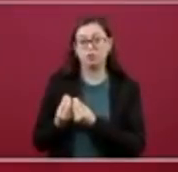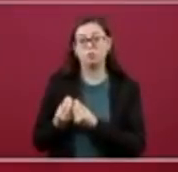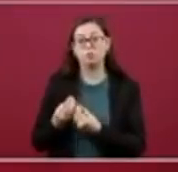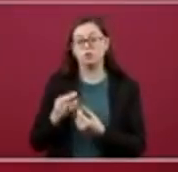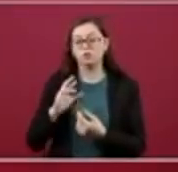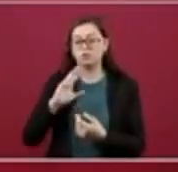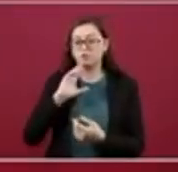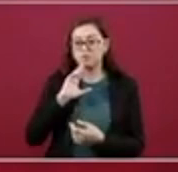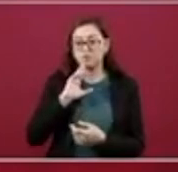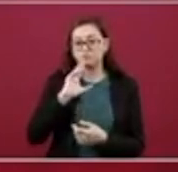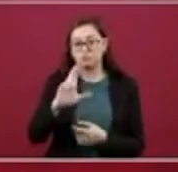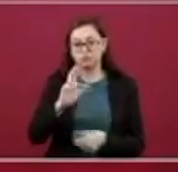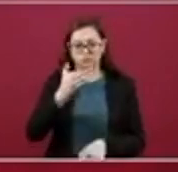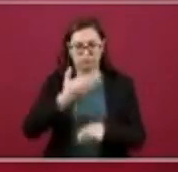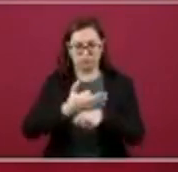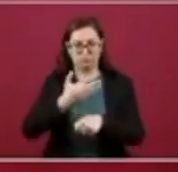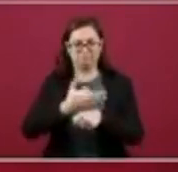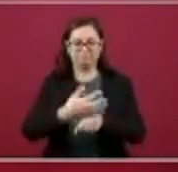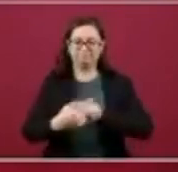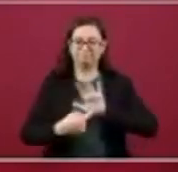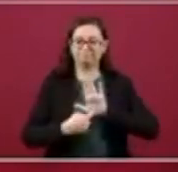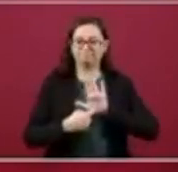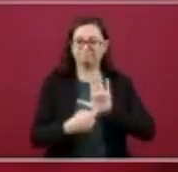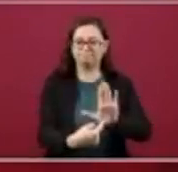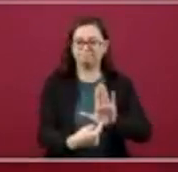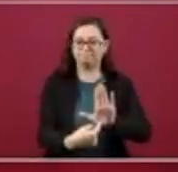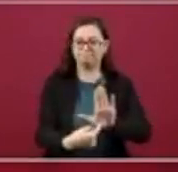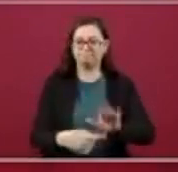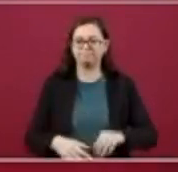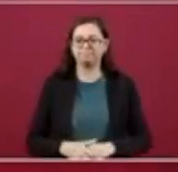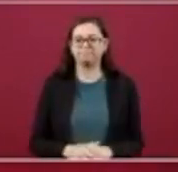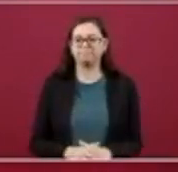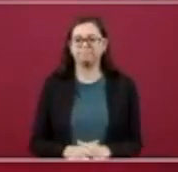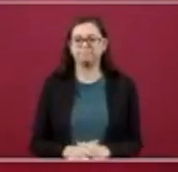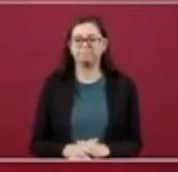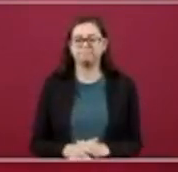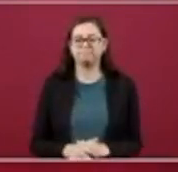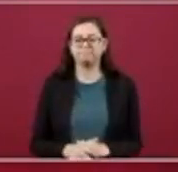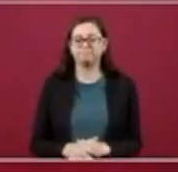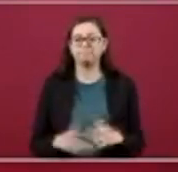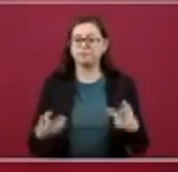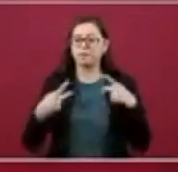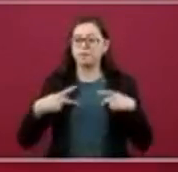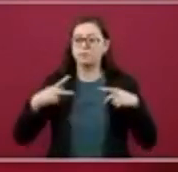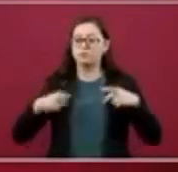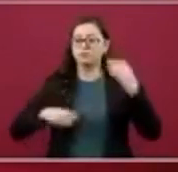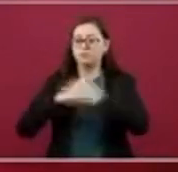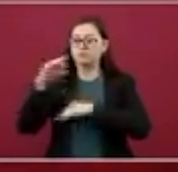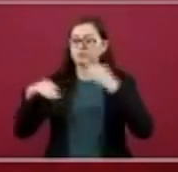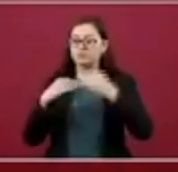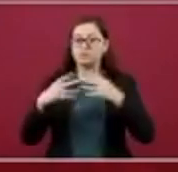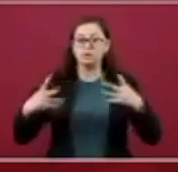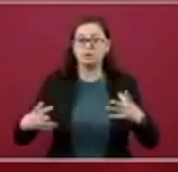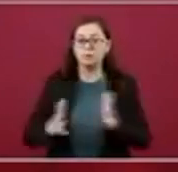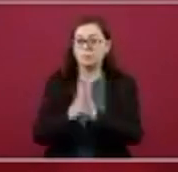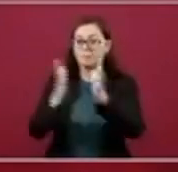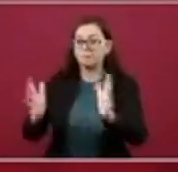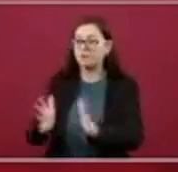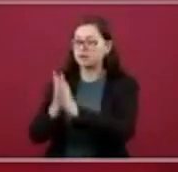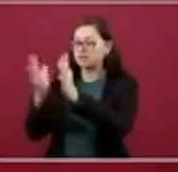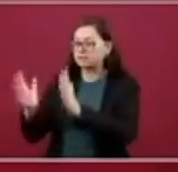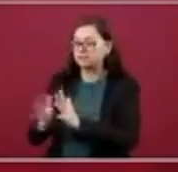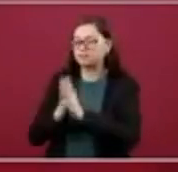ahora los resultados. Muchas gracias a todos los que participaron en